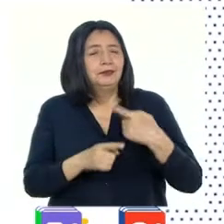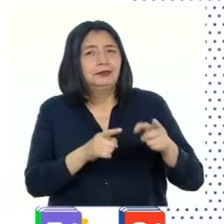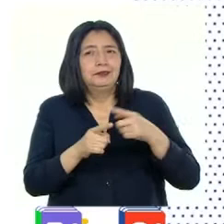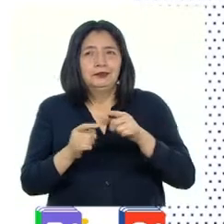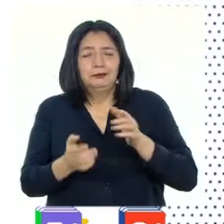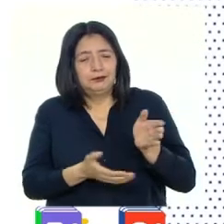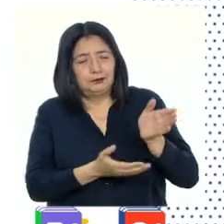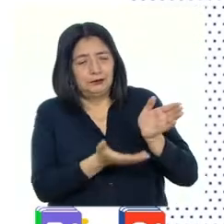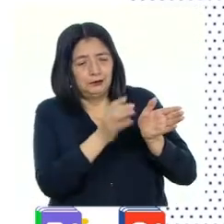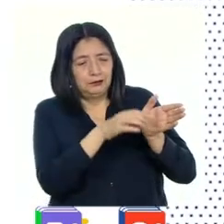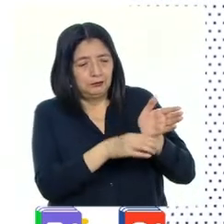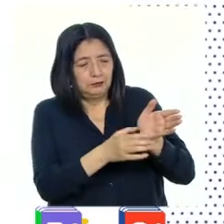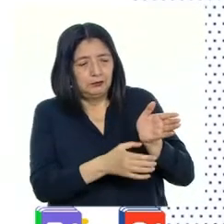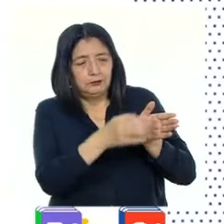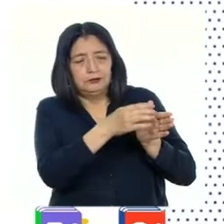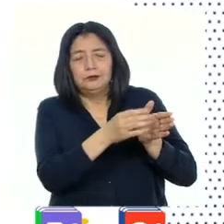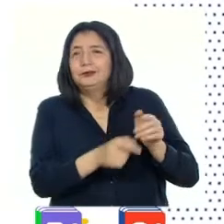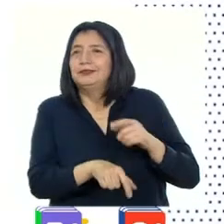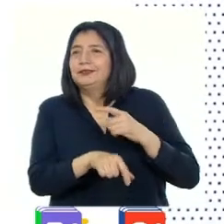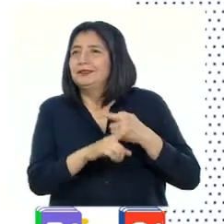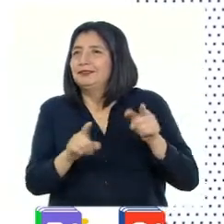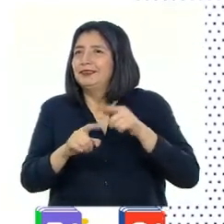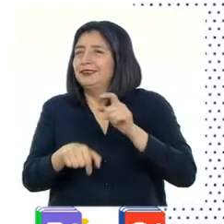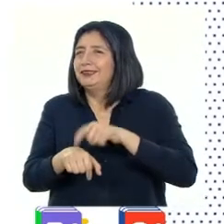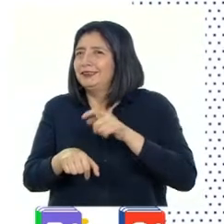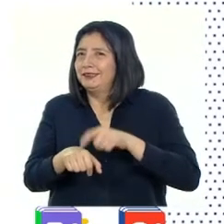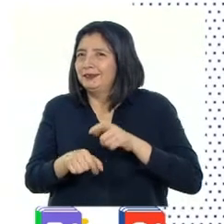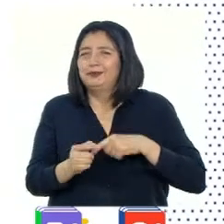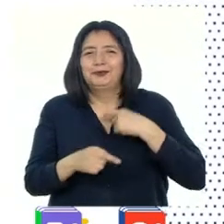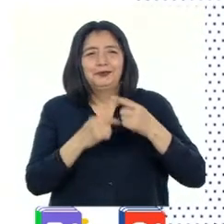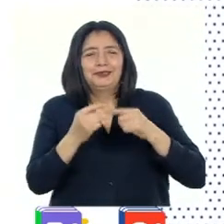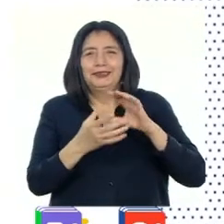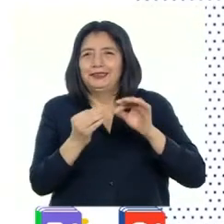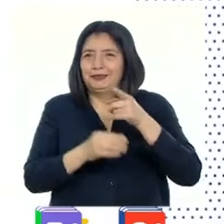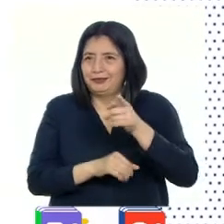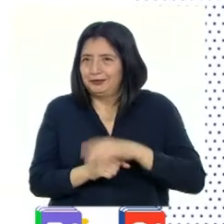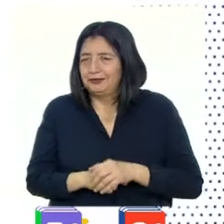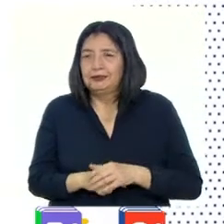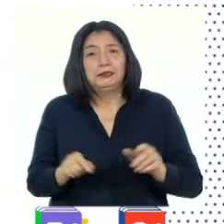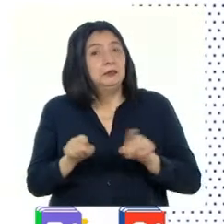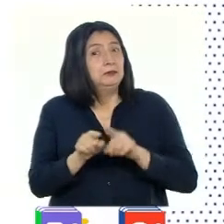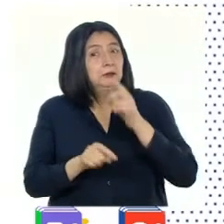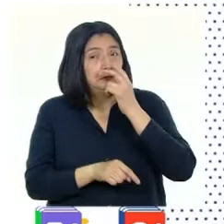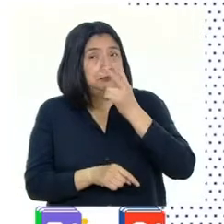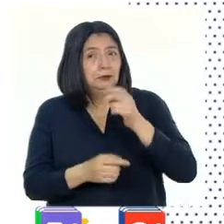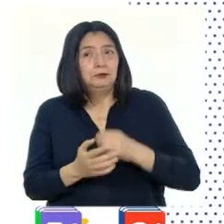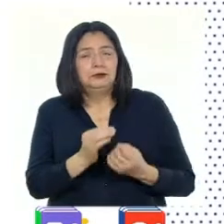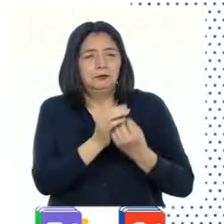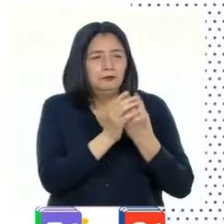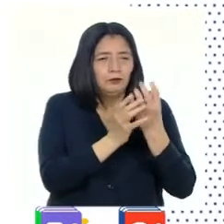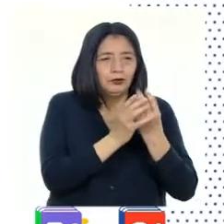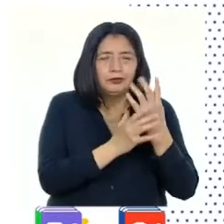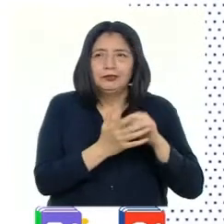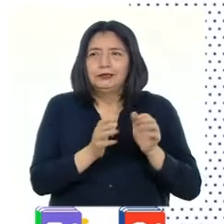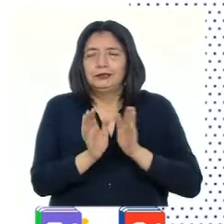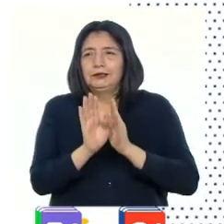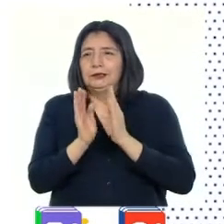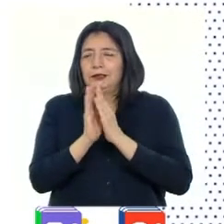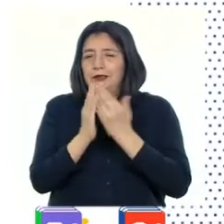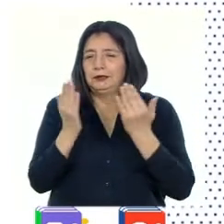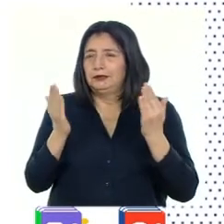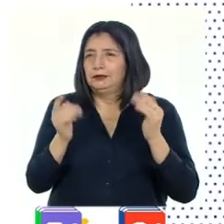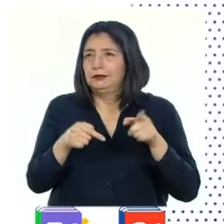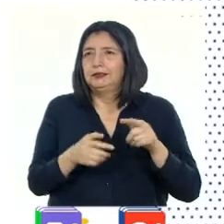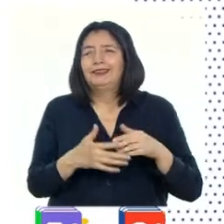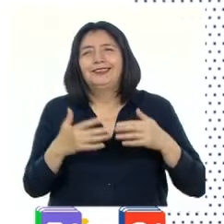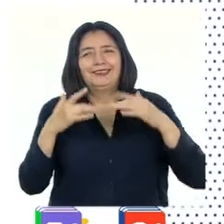diversas escenas nos pueden contar momentos diferentes de la historia. También podemos ver las flores a los costados que